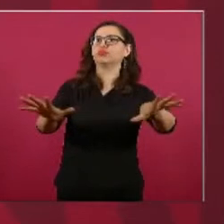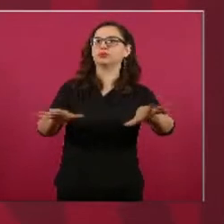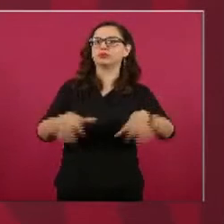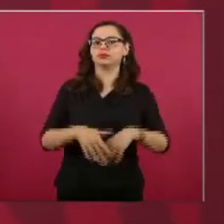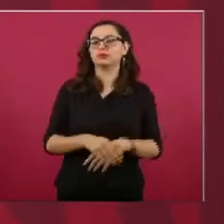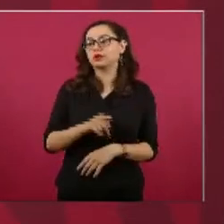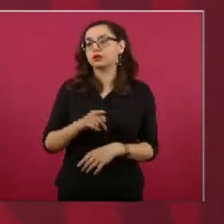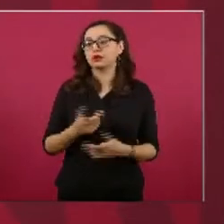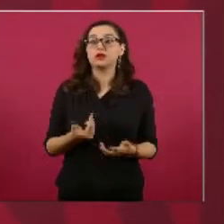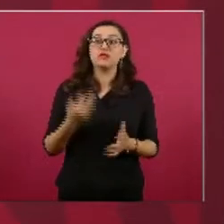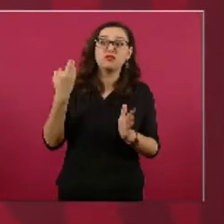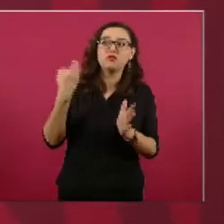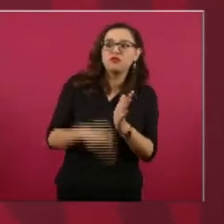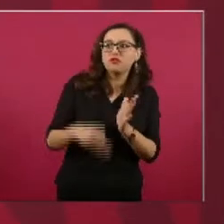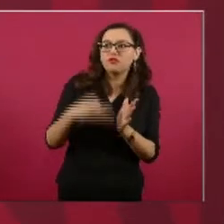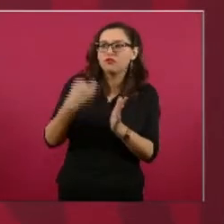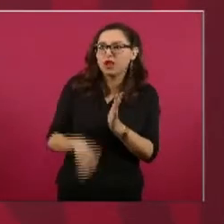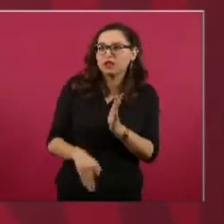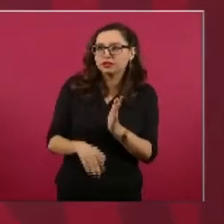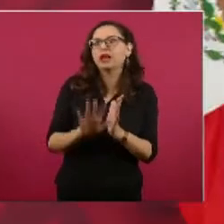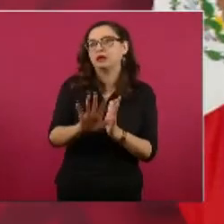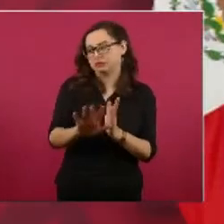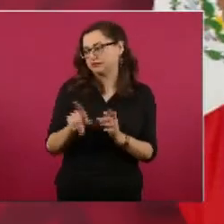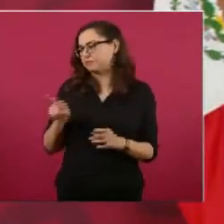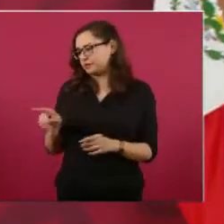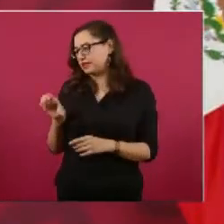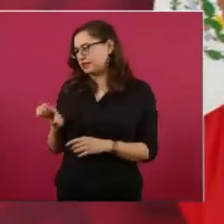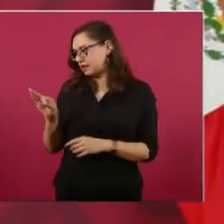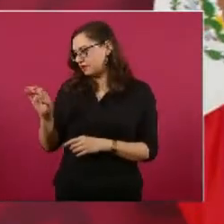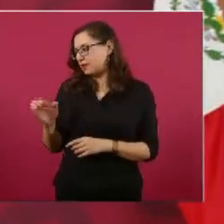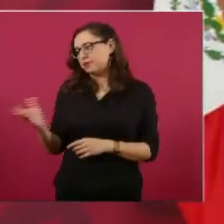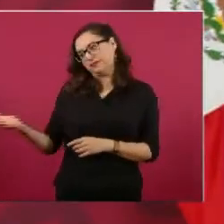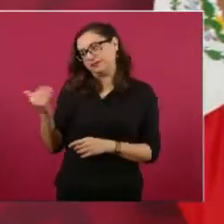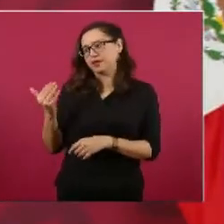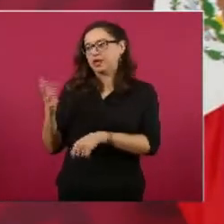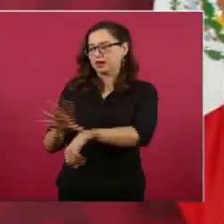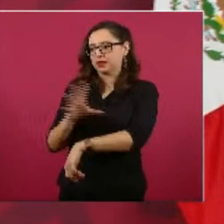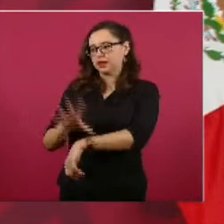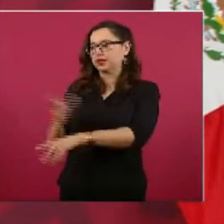y luego la hace la comisión federal de electricidad